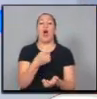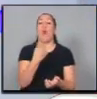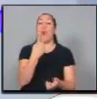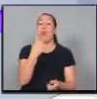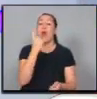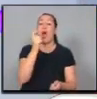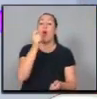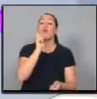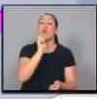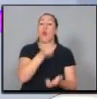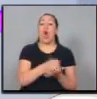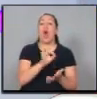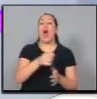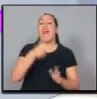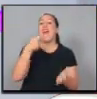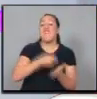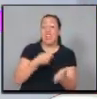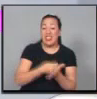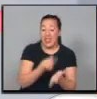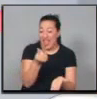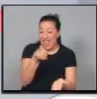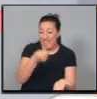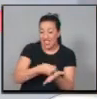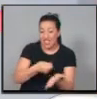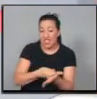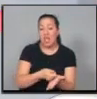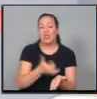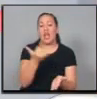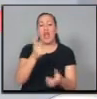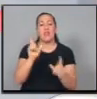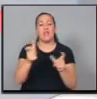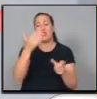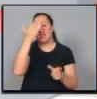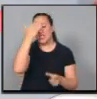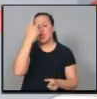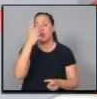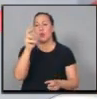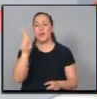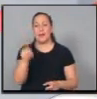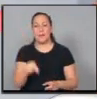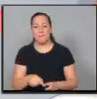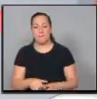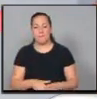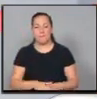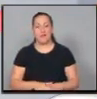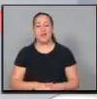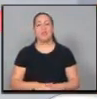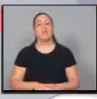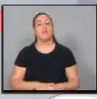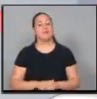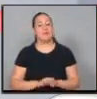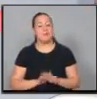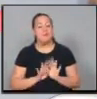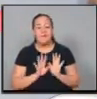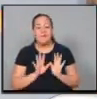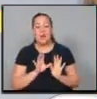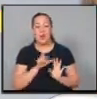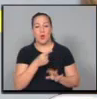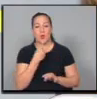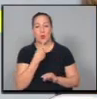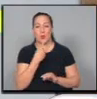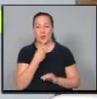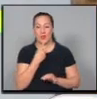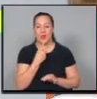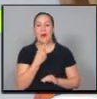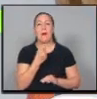descuento o va a tener un precio diferenciado. Se habla de entre un 15, un 20%. Pero acá está la duda, porque no, ¿va a bajar